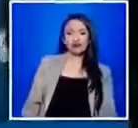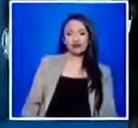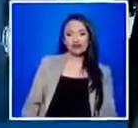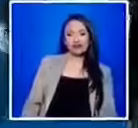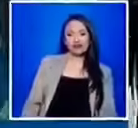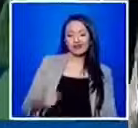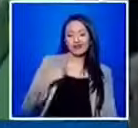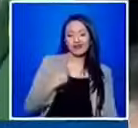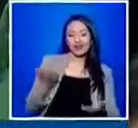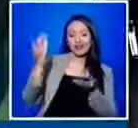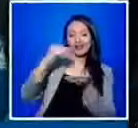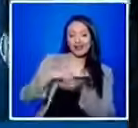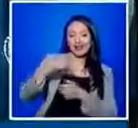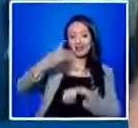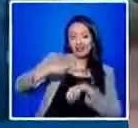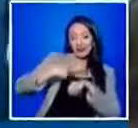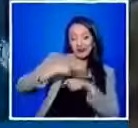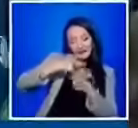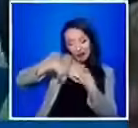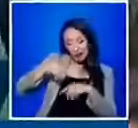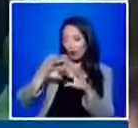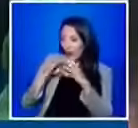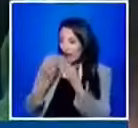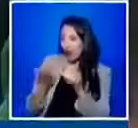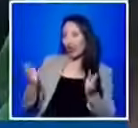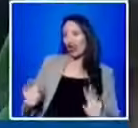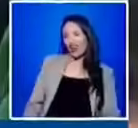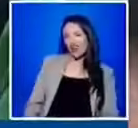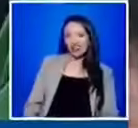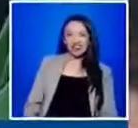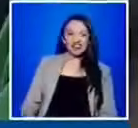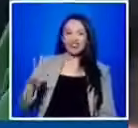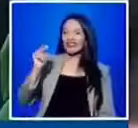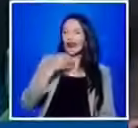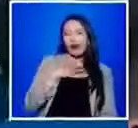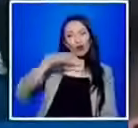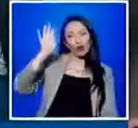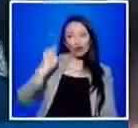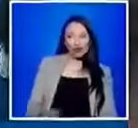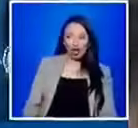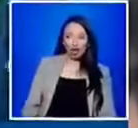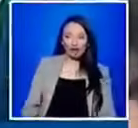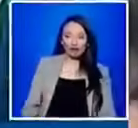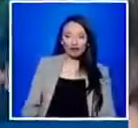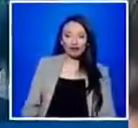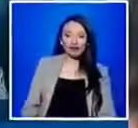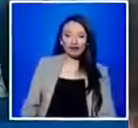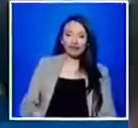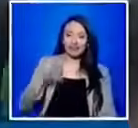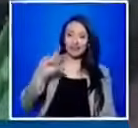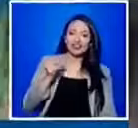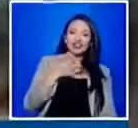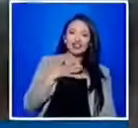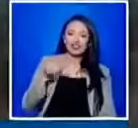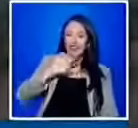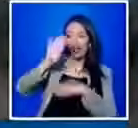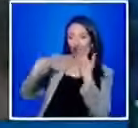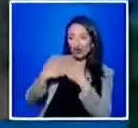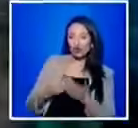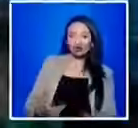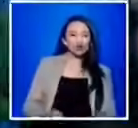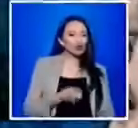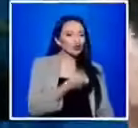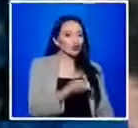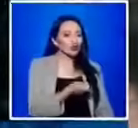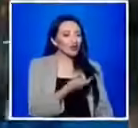a regresar a clase. ¿Sí? Y no nos gusta tan. ¿Por qué no te gusta? No nos gusta casi a todos. ¿Cuál